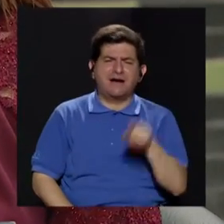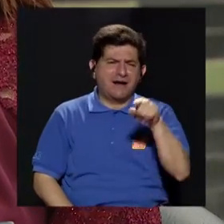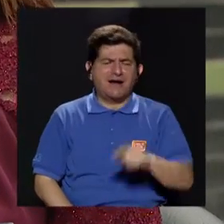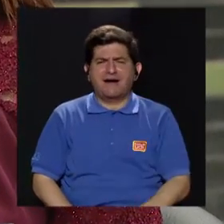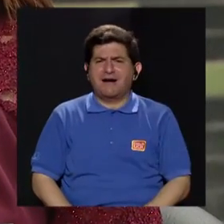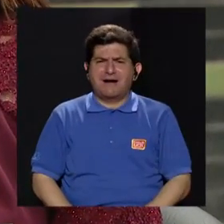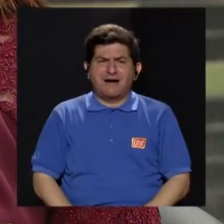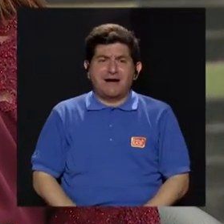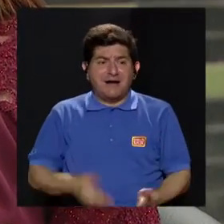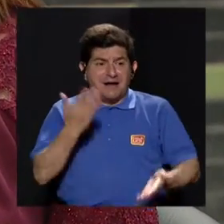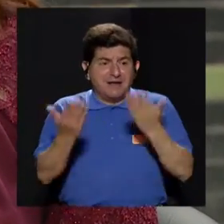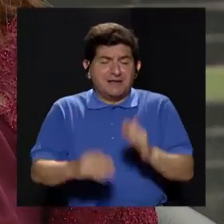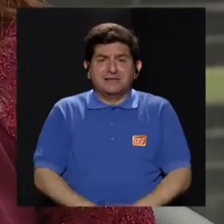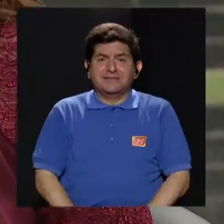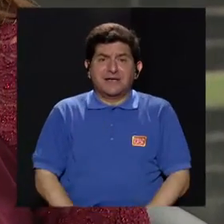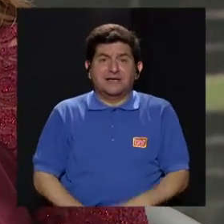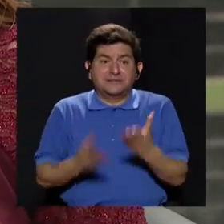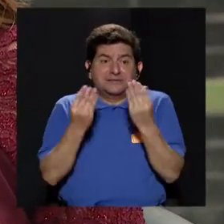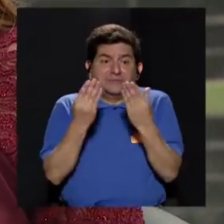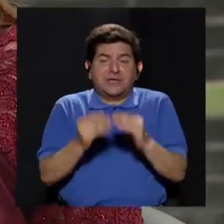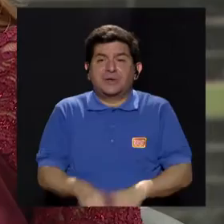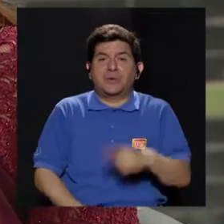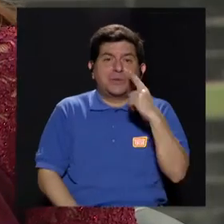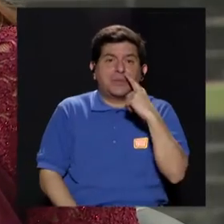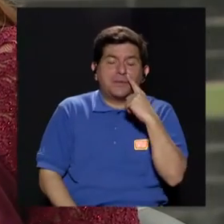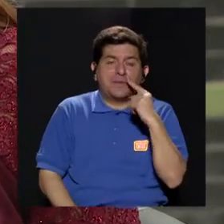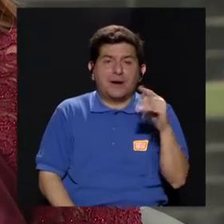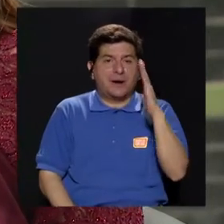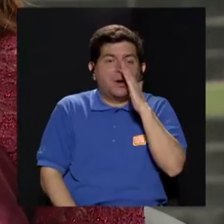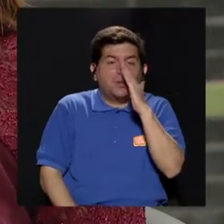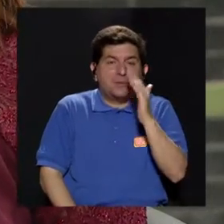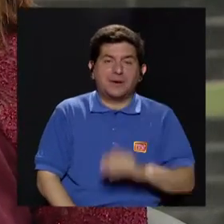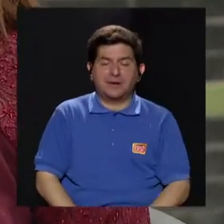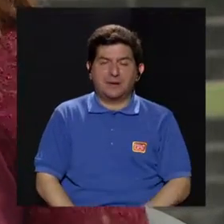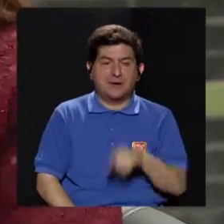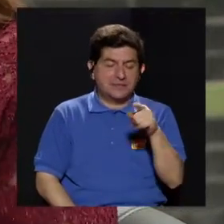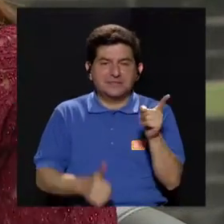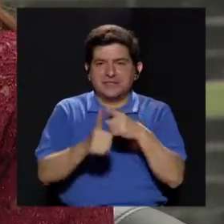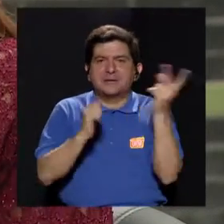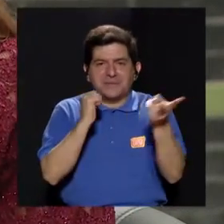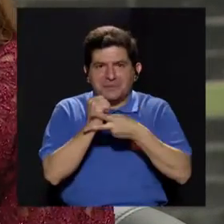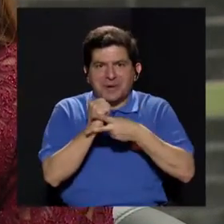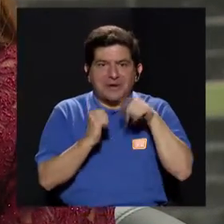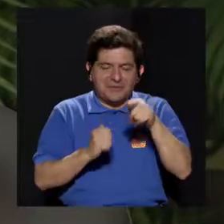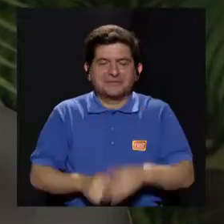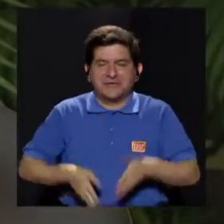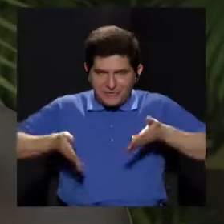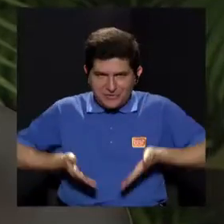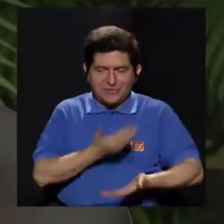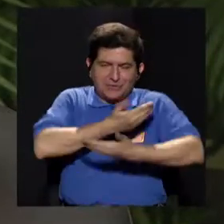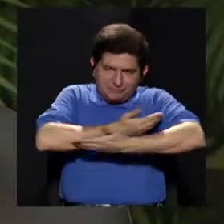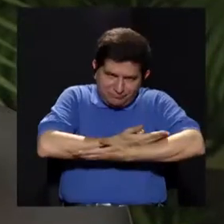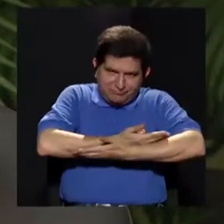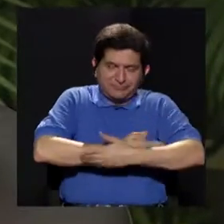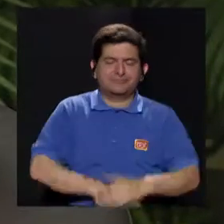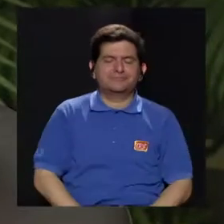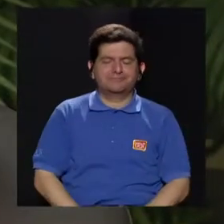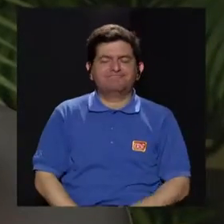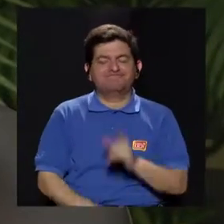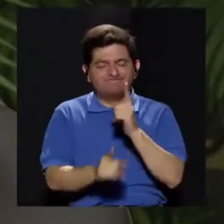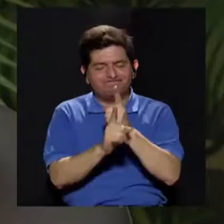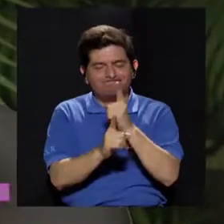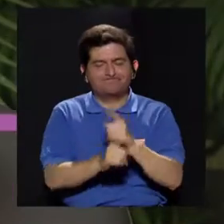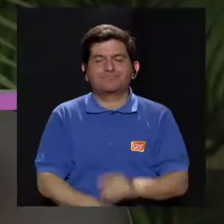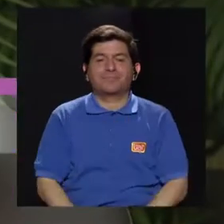mucho a papá, a mamá, principalmente cuando son primerizos o primerizas. Absolutamente. Quiero que hablemos de eso. Absolutamente. Los